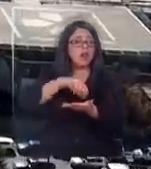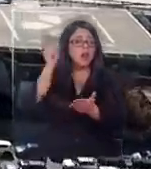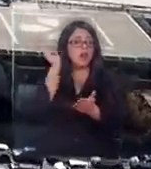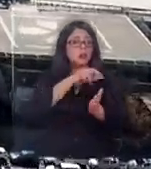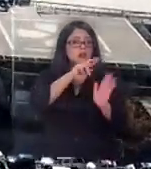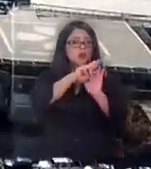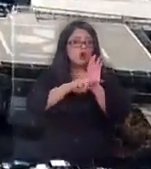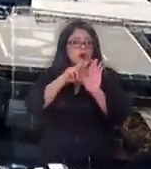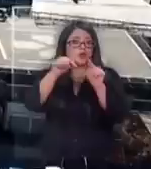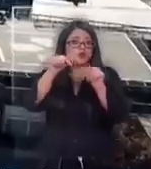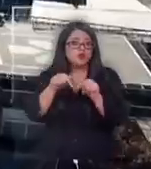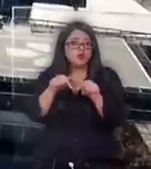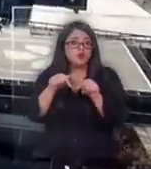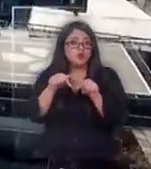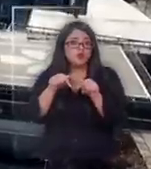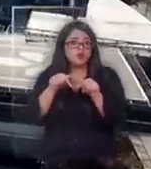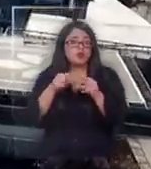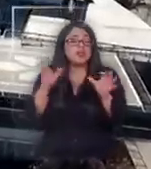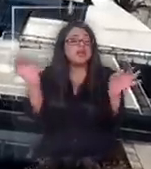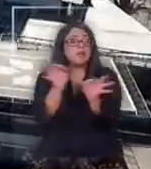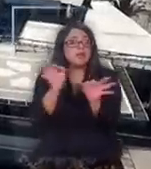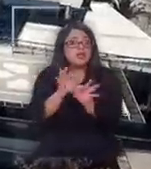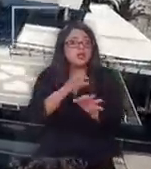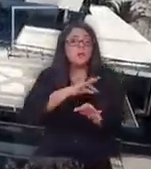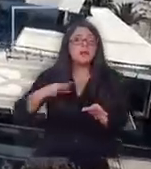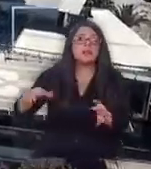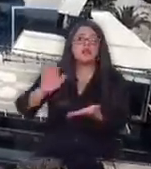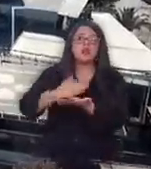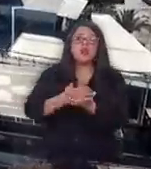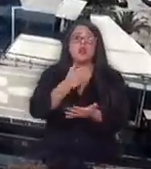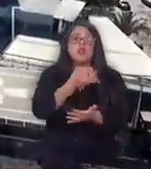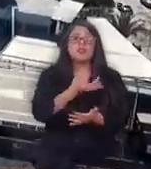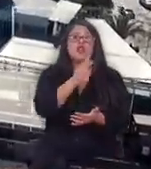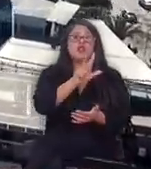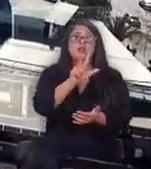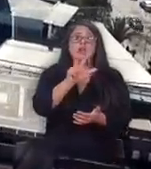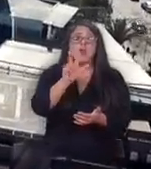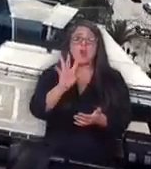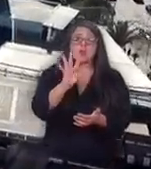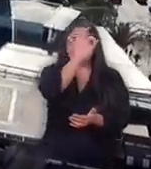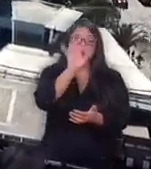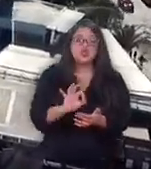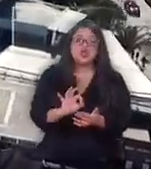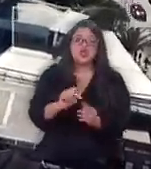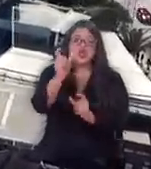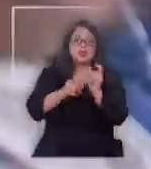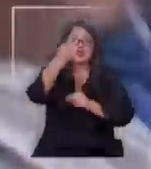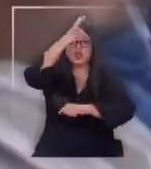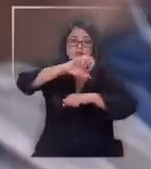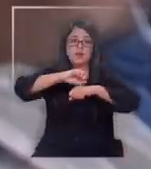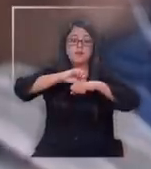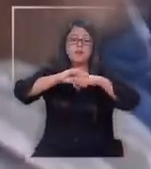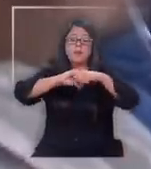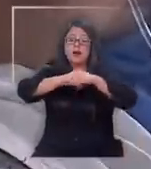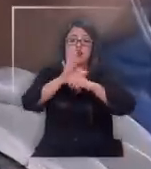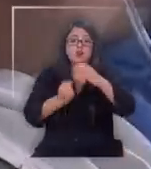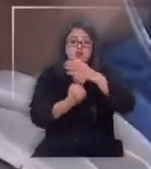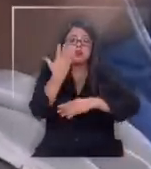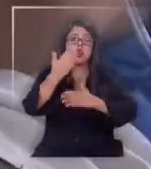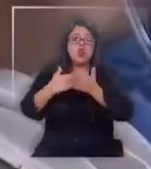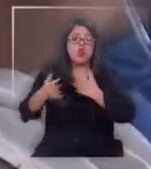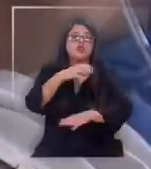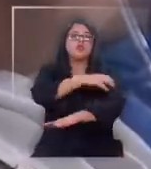hoy, el ministro Jaime Mañalich señaló que el 84% de los casos nuevos de contagios son en la